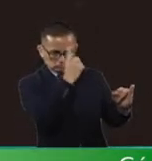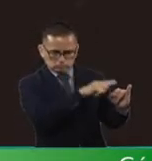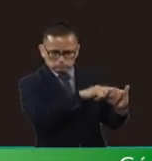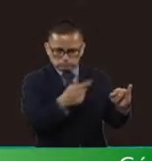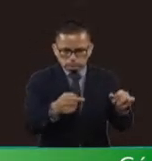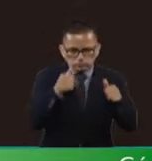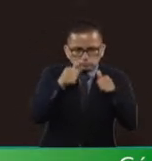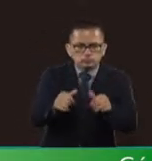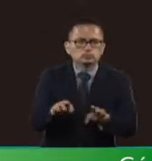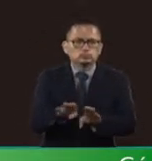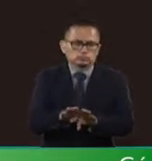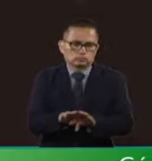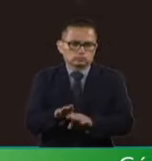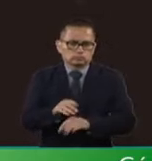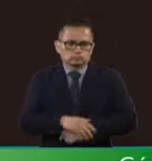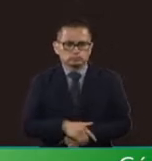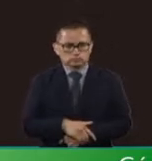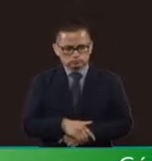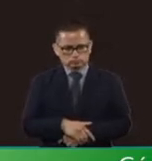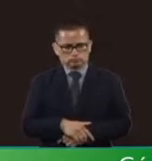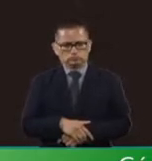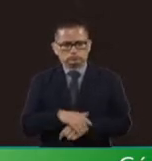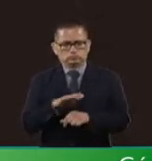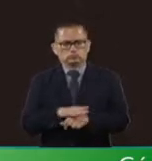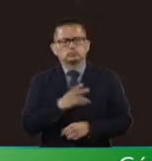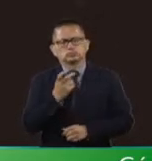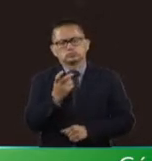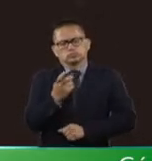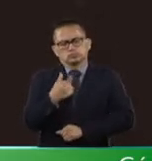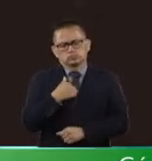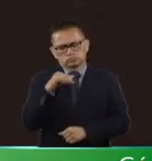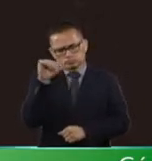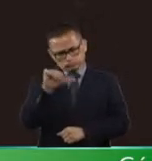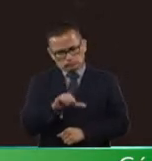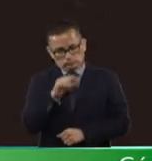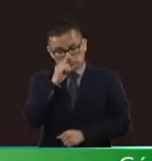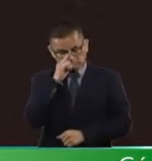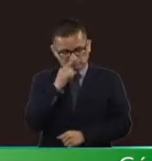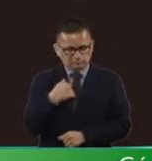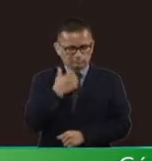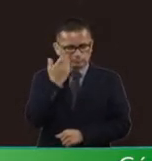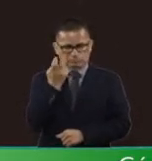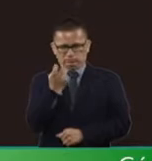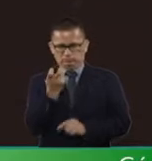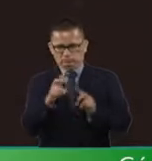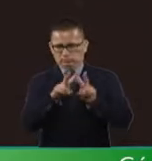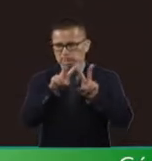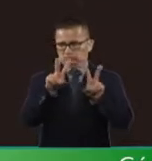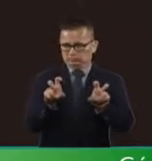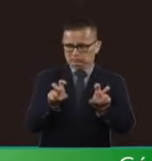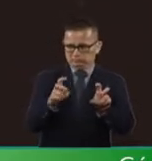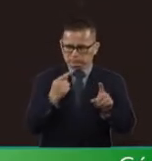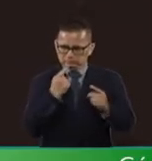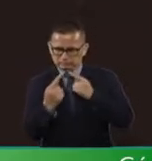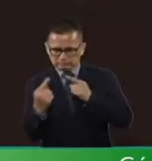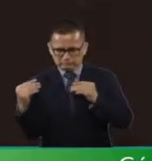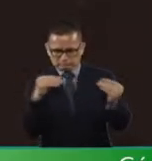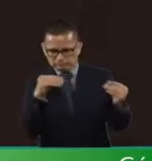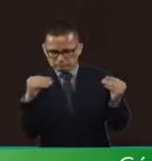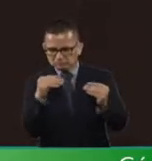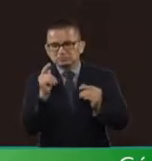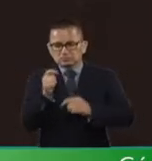ello el día de hoy en este debate Me gustaría darle una vuelta a la tuerca para hacer algunas acotaciones